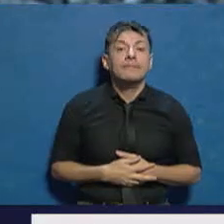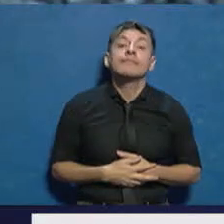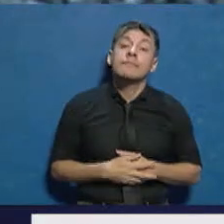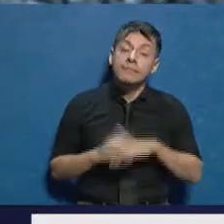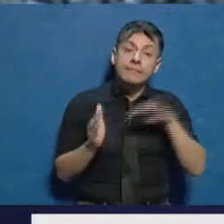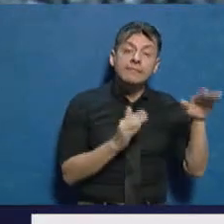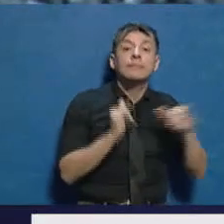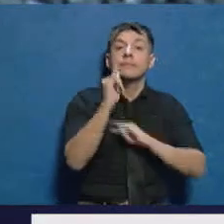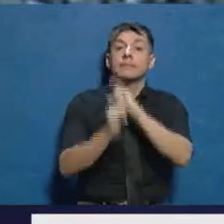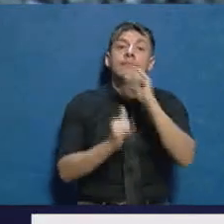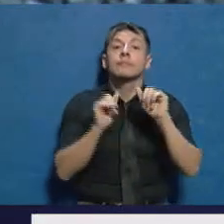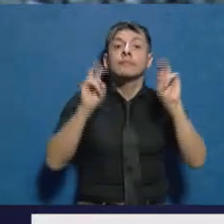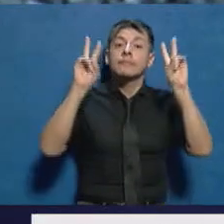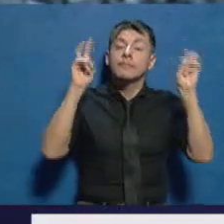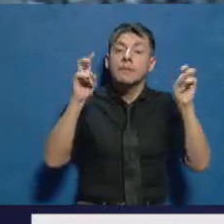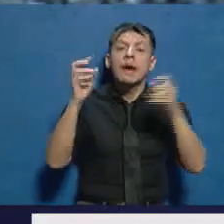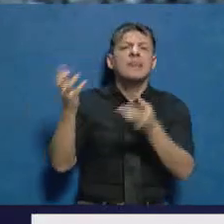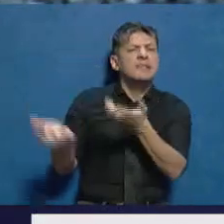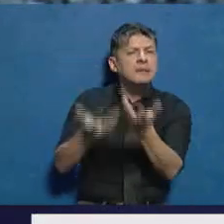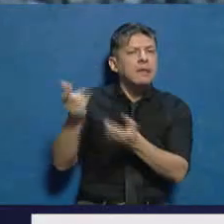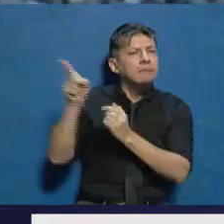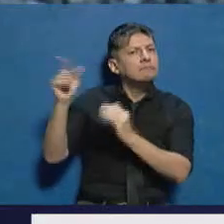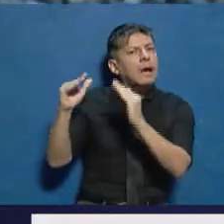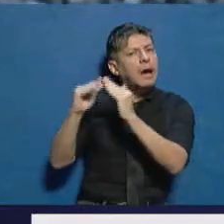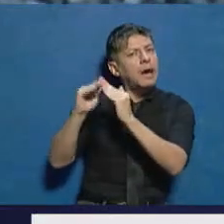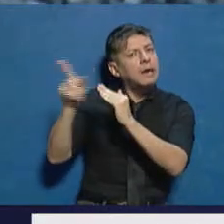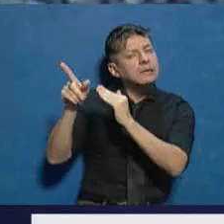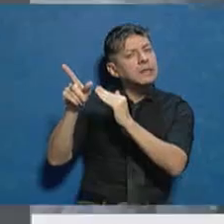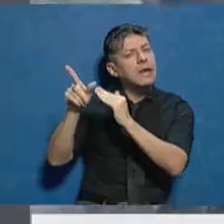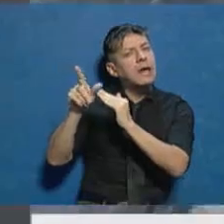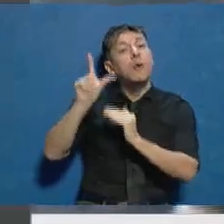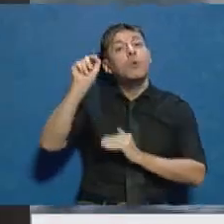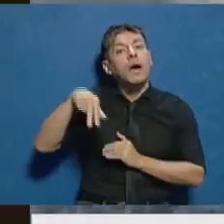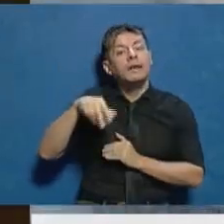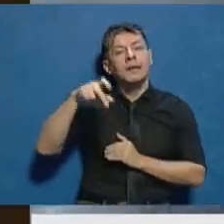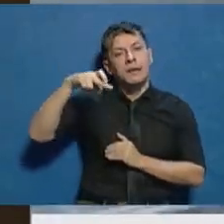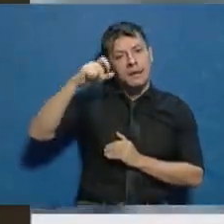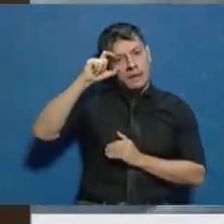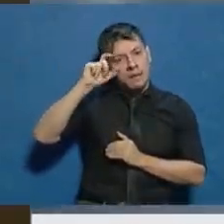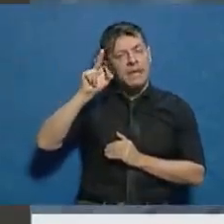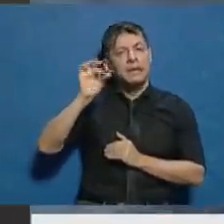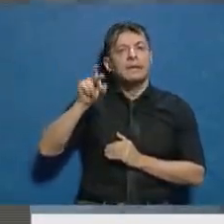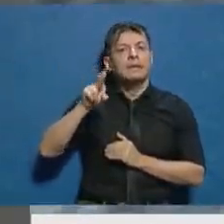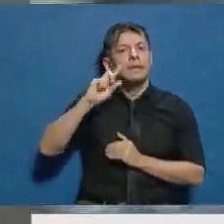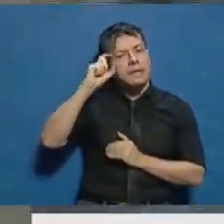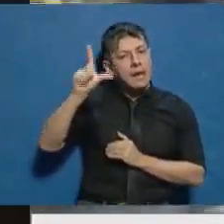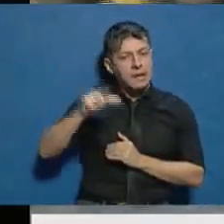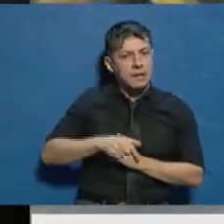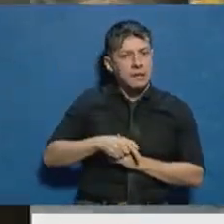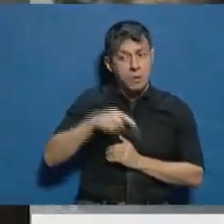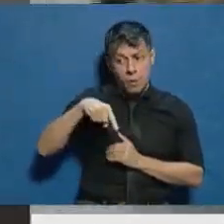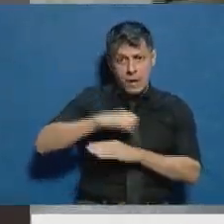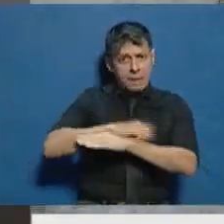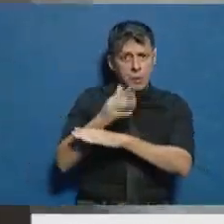Bueno, les contamos también sobre el incendio de una vivienda ocurrido en Perdriel. Nos enterábamos de esta situación durante la madrugada.